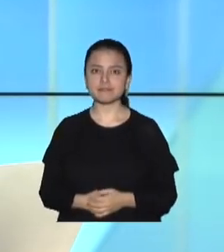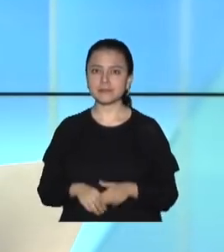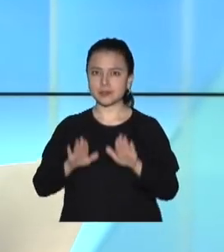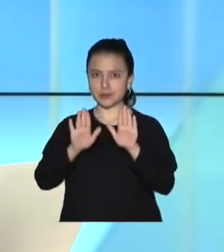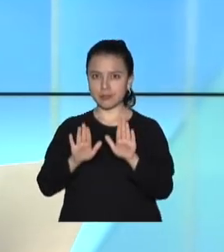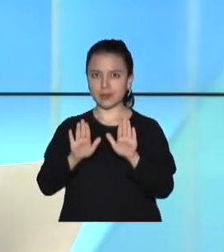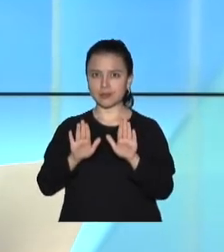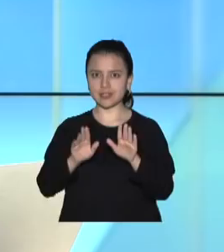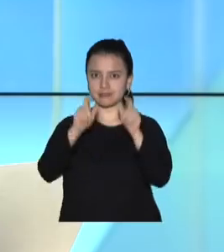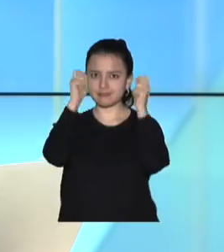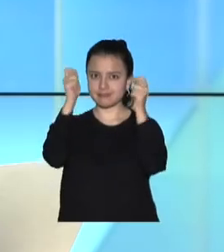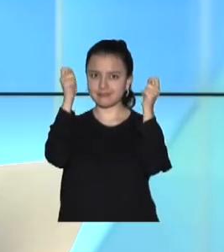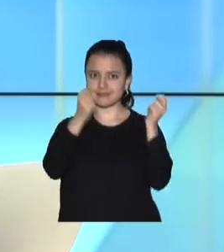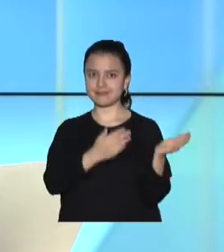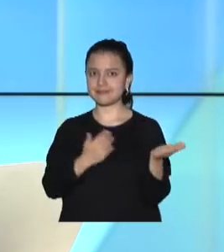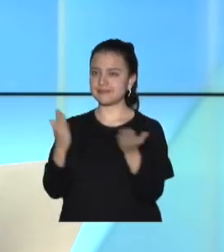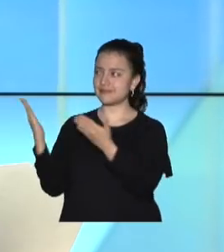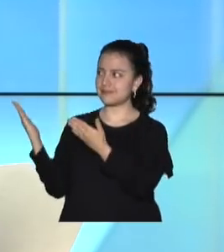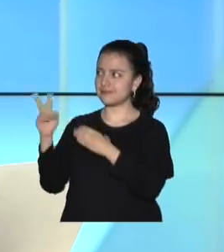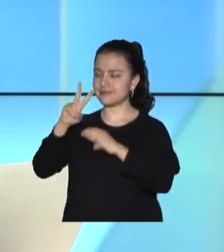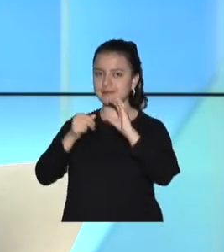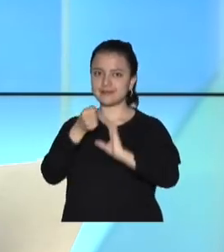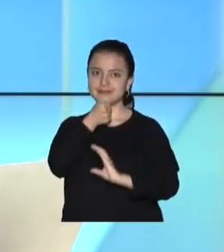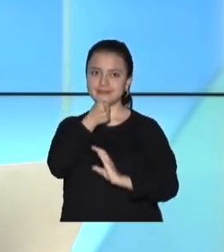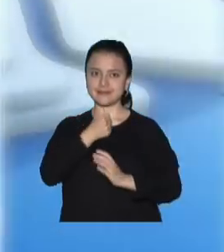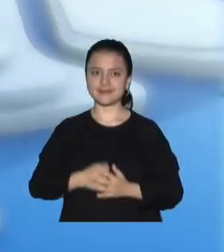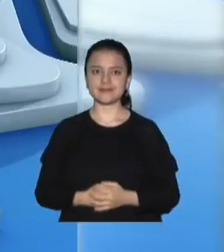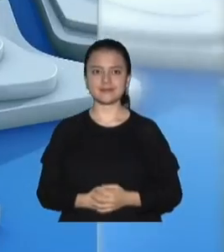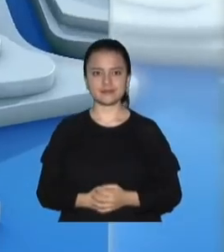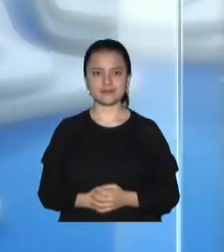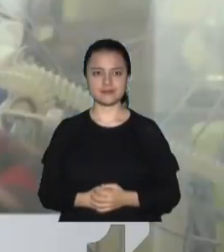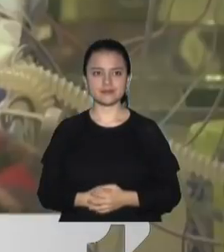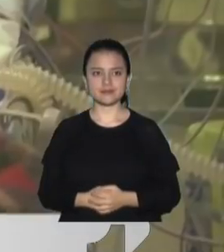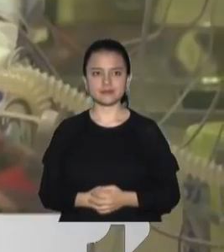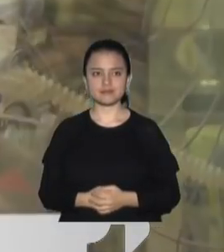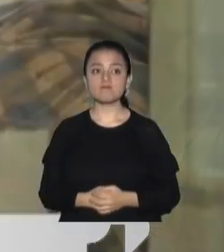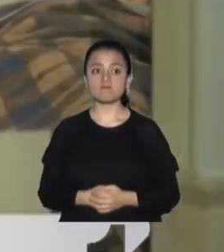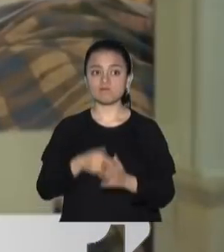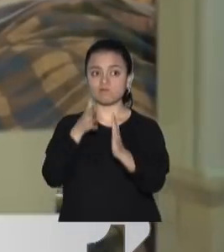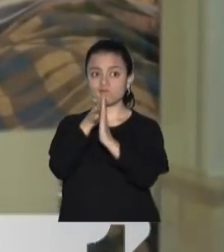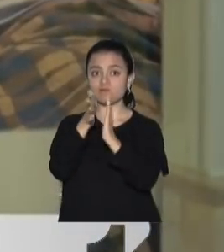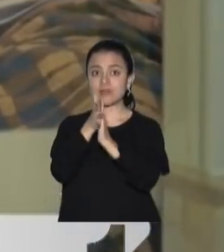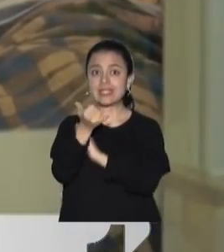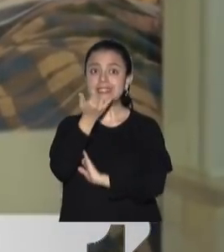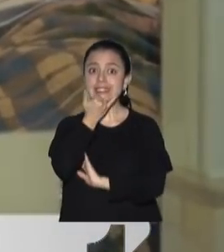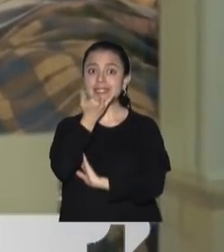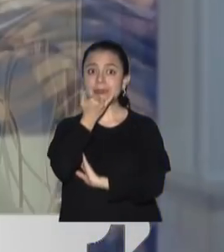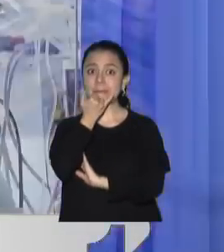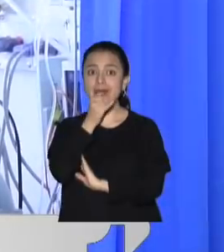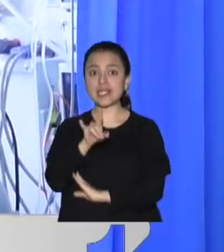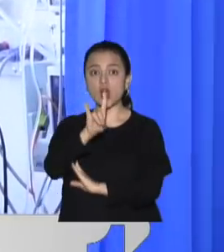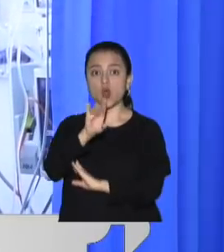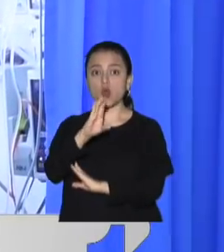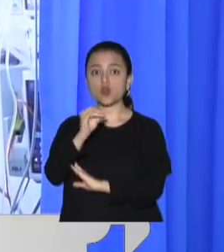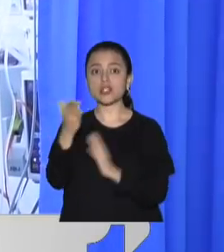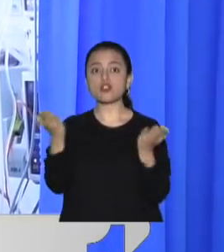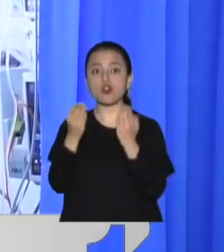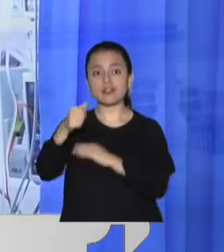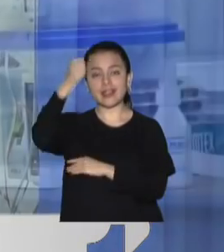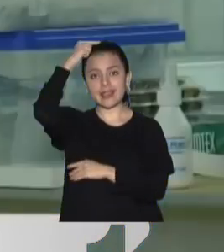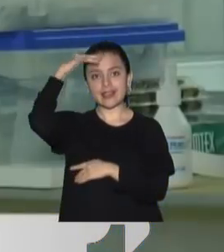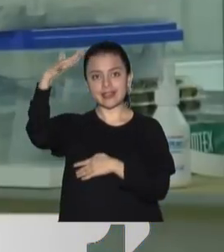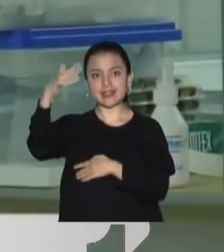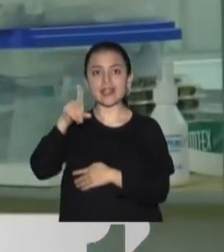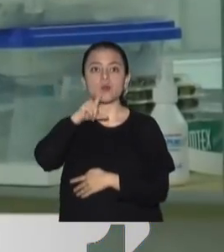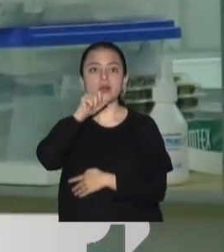una pequeña pausa, pero al regresar a Noticentro 1 CMI, les contamos cuál es el panorama UCI en Cartagena, Bucaramanga